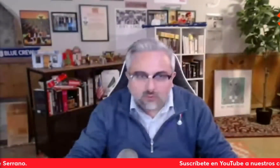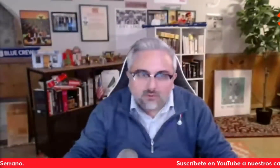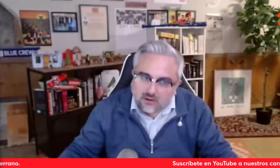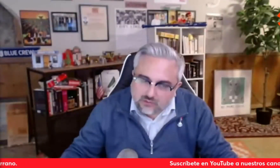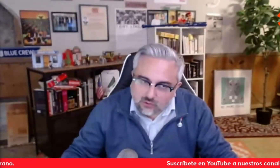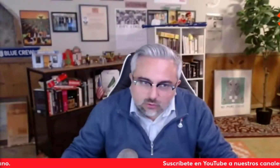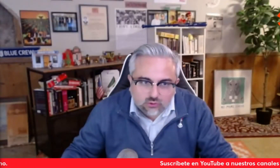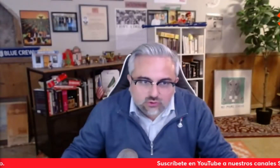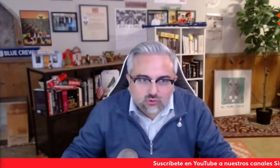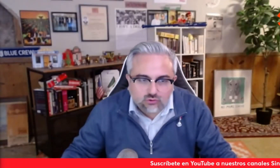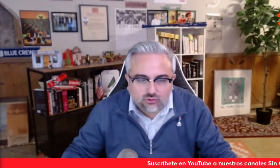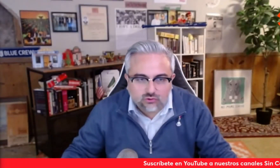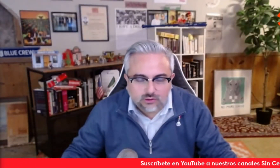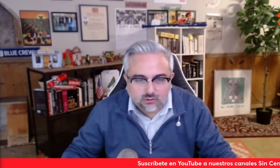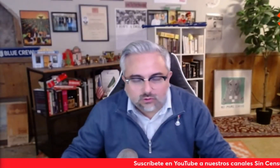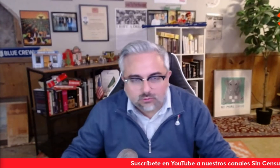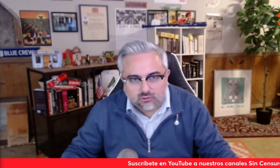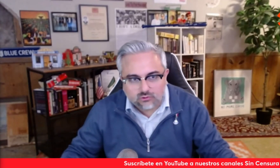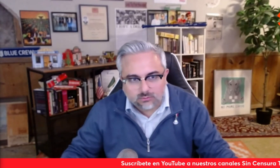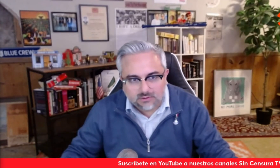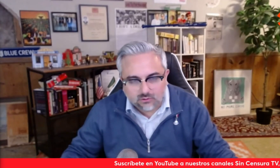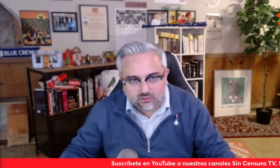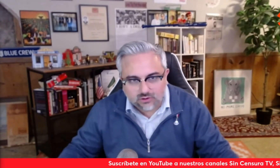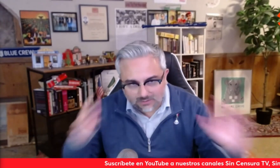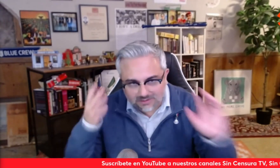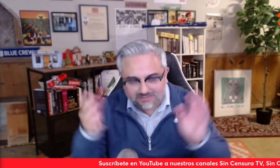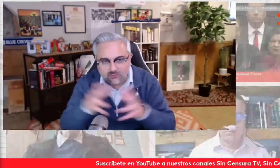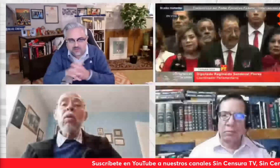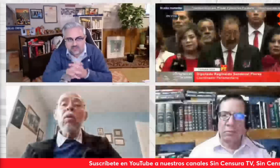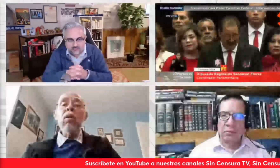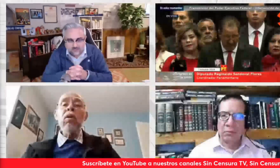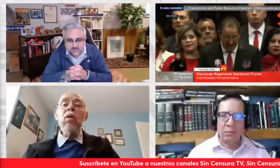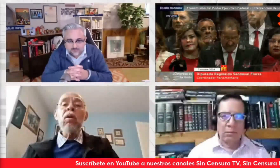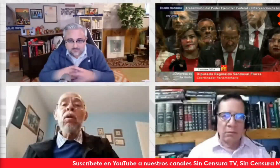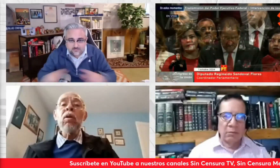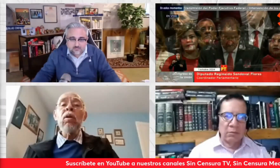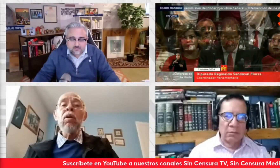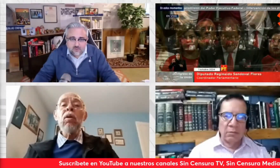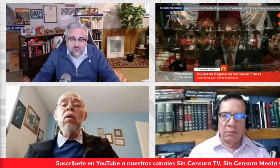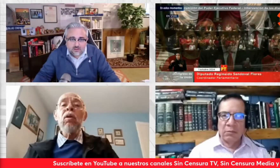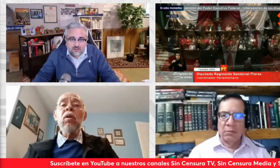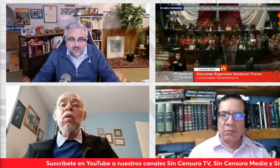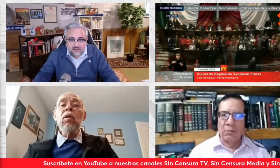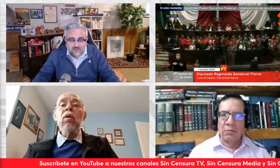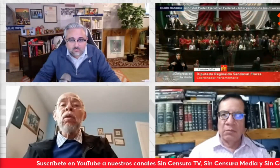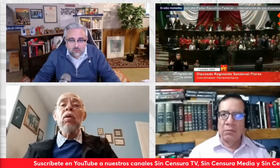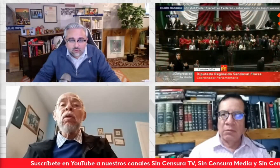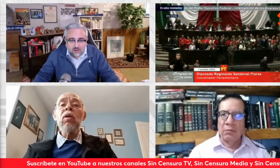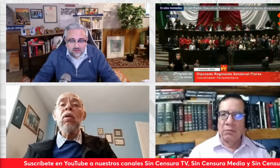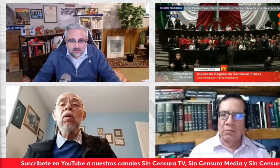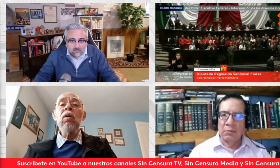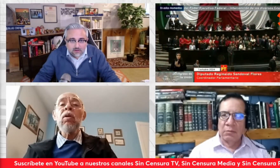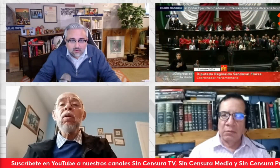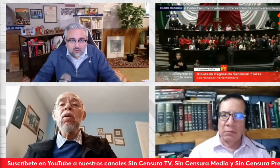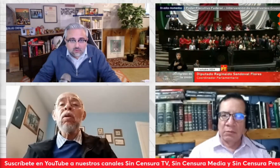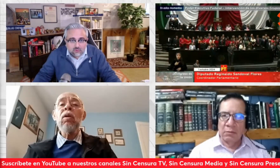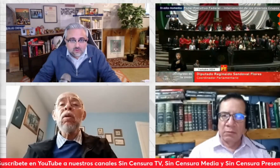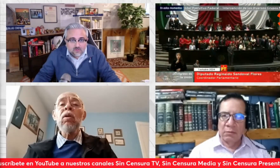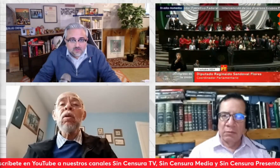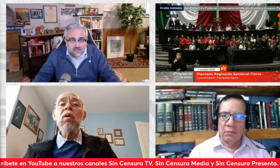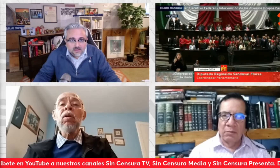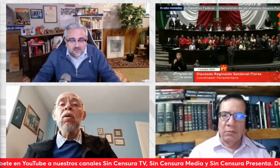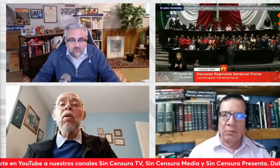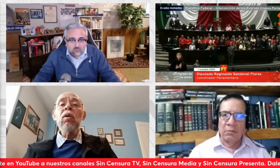Bueno, pues no, pero miren, los saludo con mucho gusto. Saludo con mucho gusto al maestro José Rebele. Estamos platicando con el queridísimo Paco